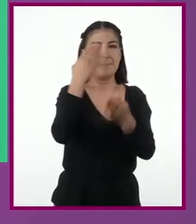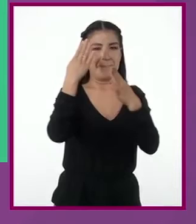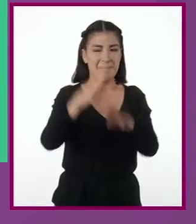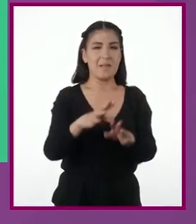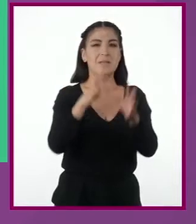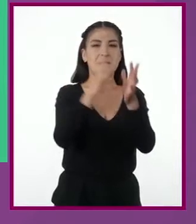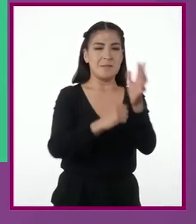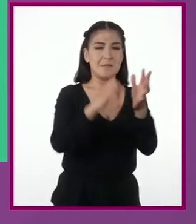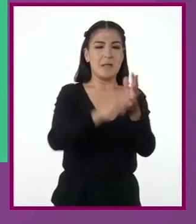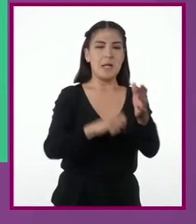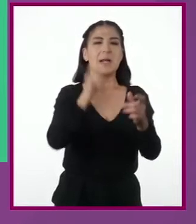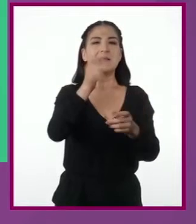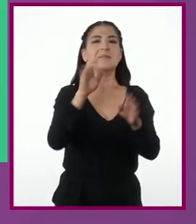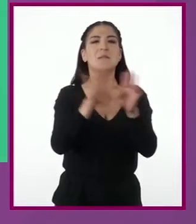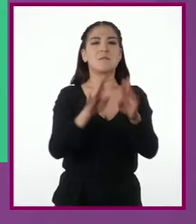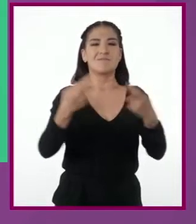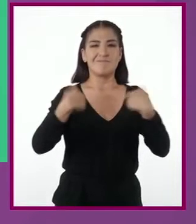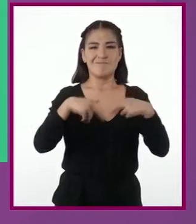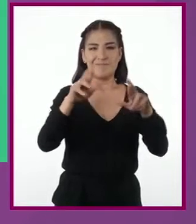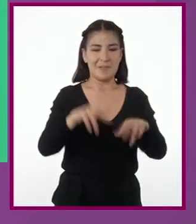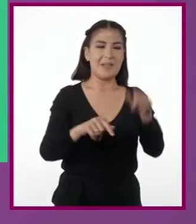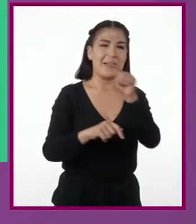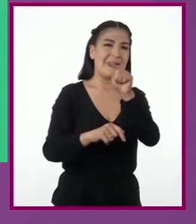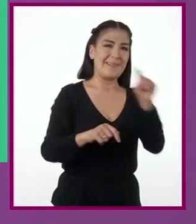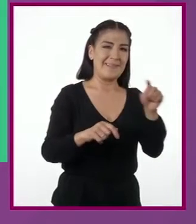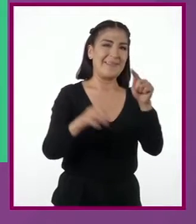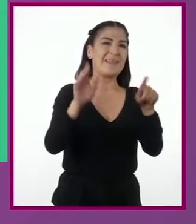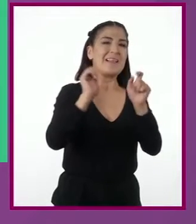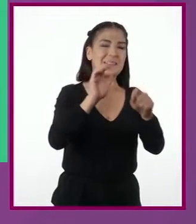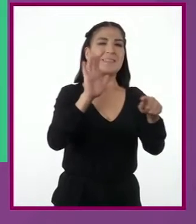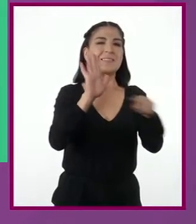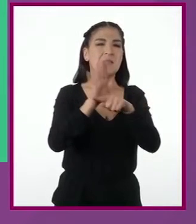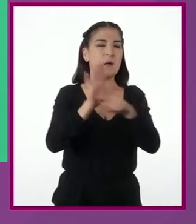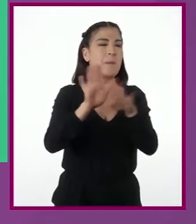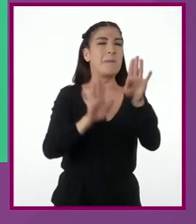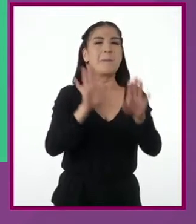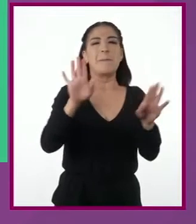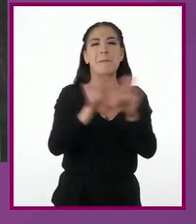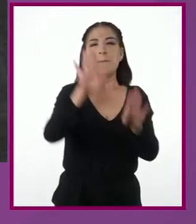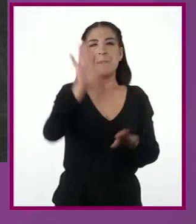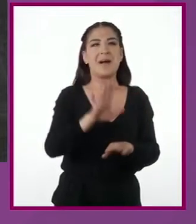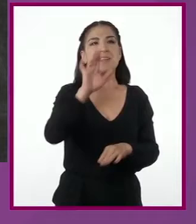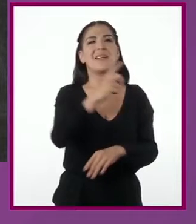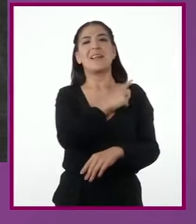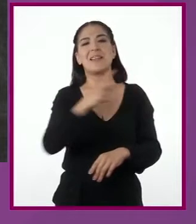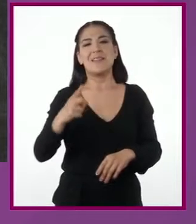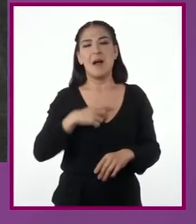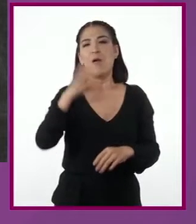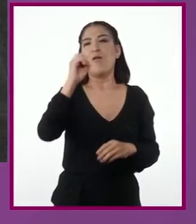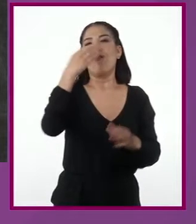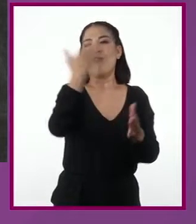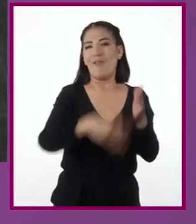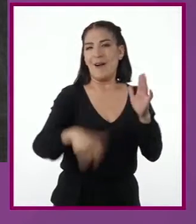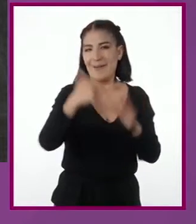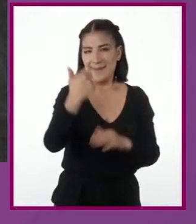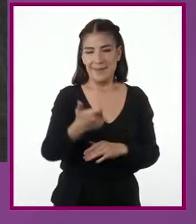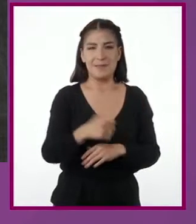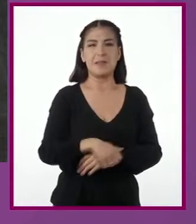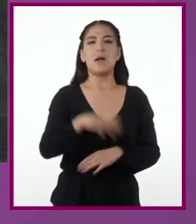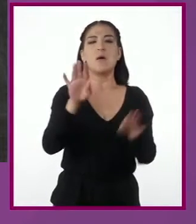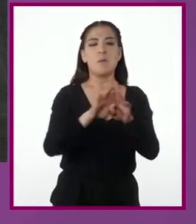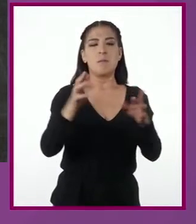puede representar como una cantidad negativa, como si fuera una deuda o un faltante. Representemos lo anterior